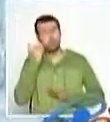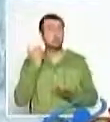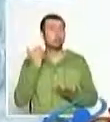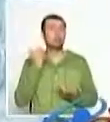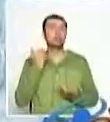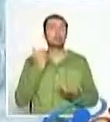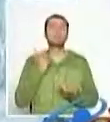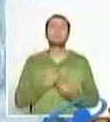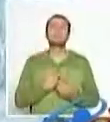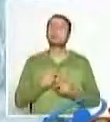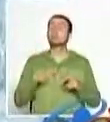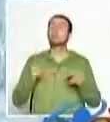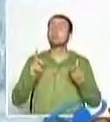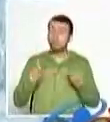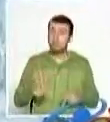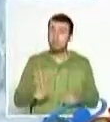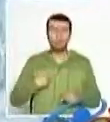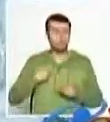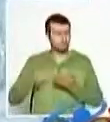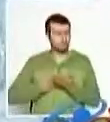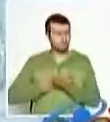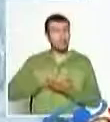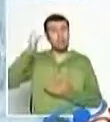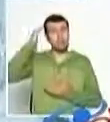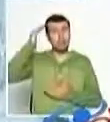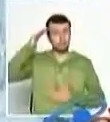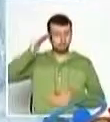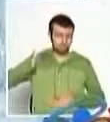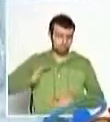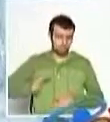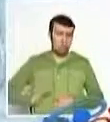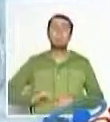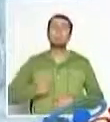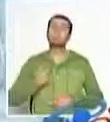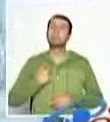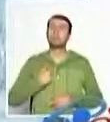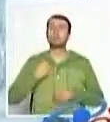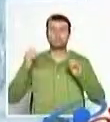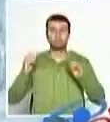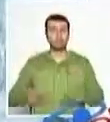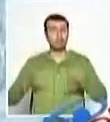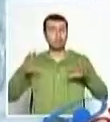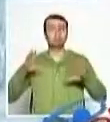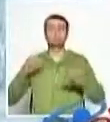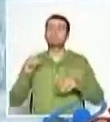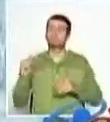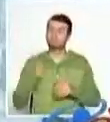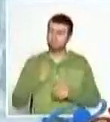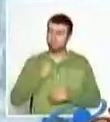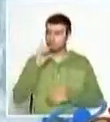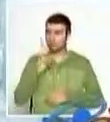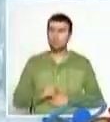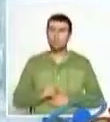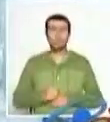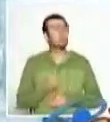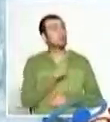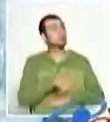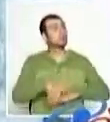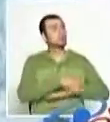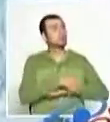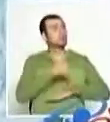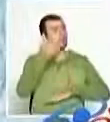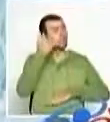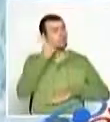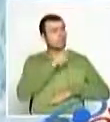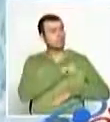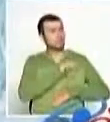también me alivio de arriba hacia abajo cuando tomo la decisión. El milagro es usted. La dirección y el teléfono en Cali.